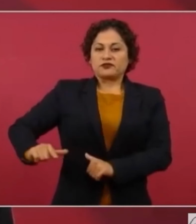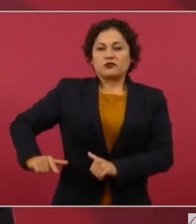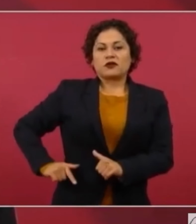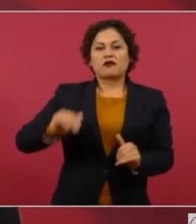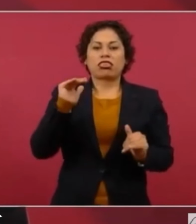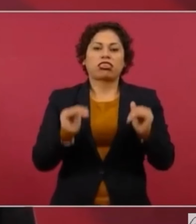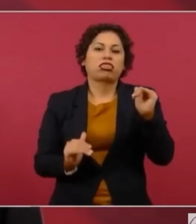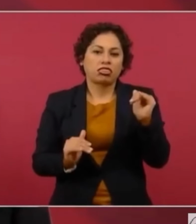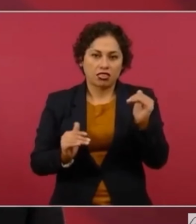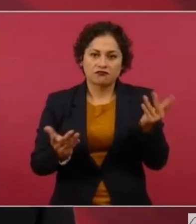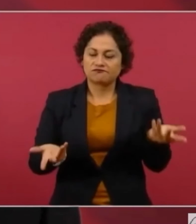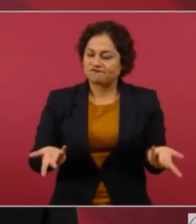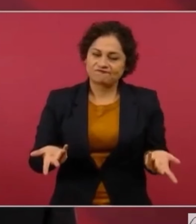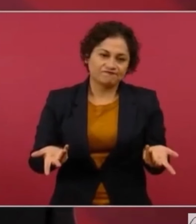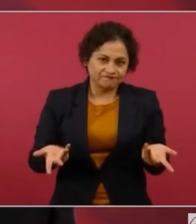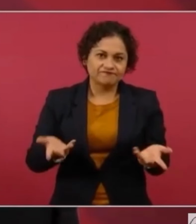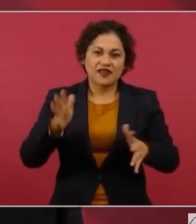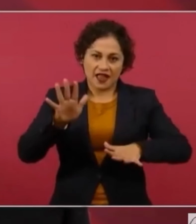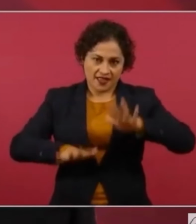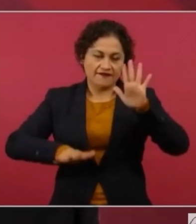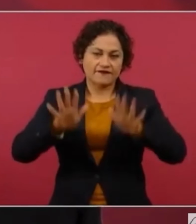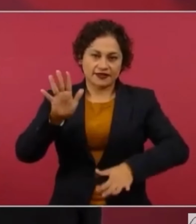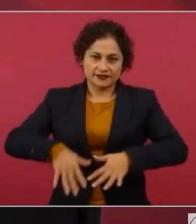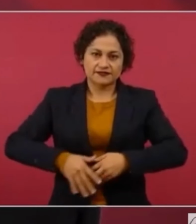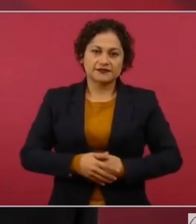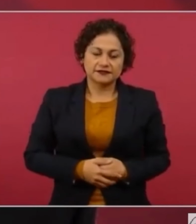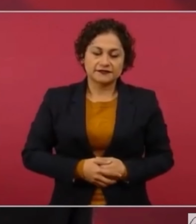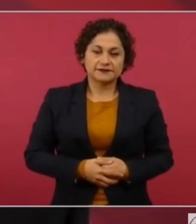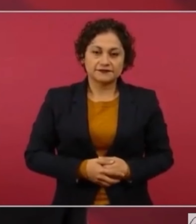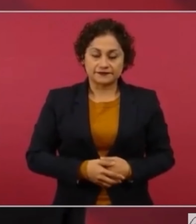Y esto de